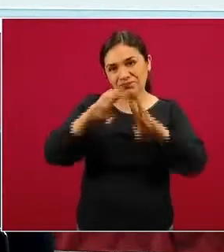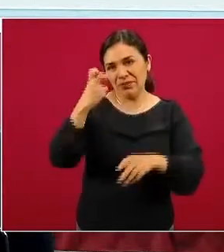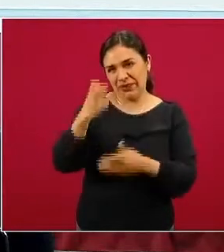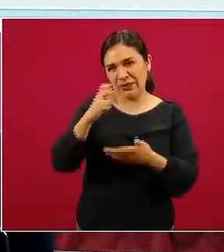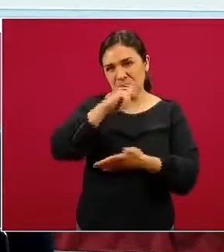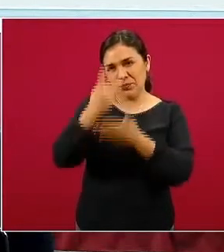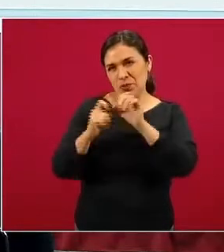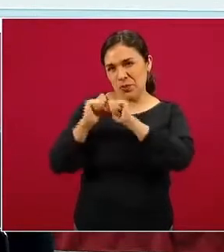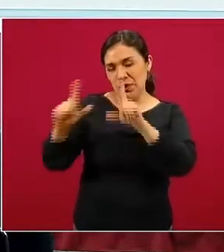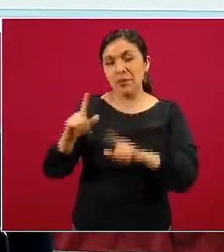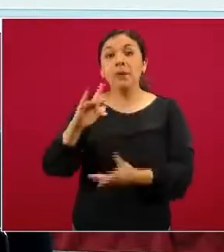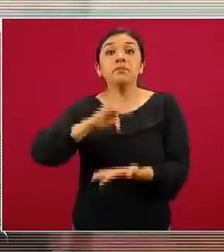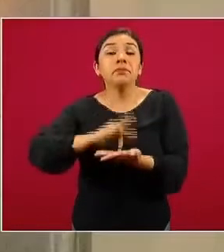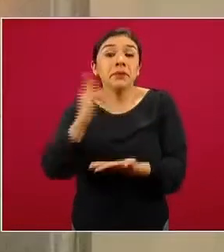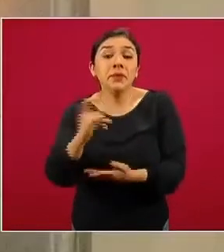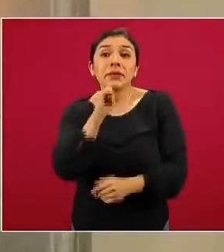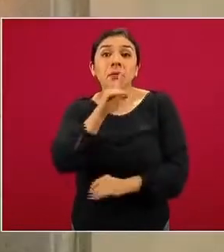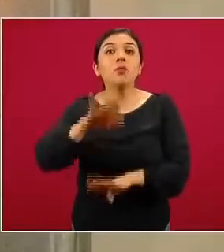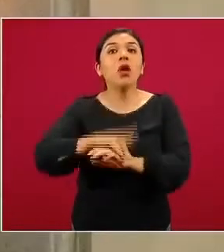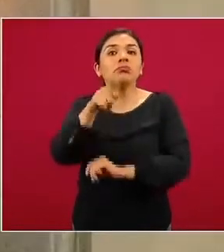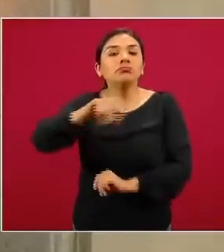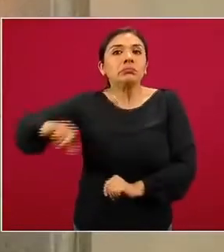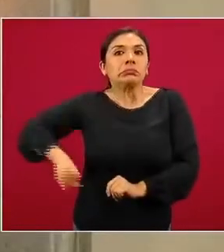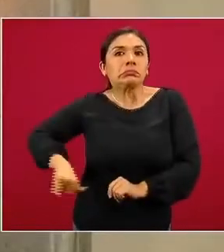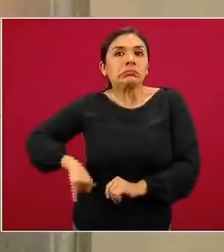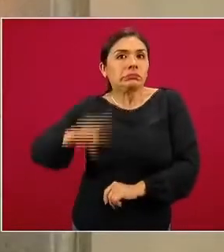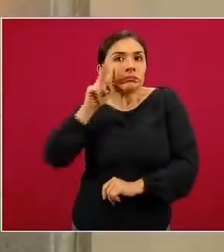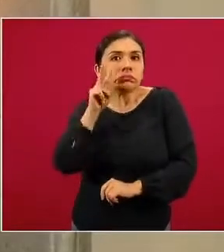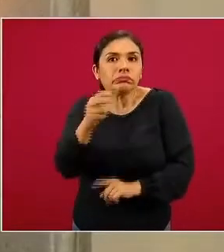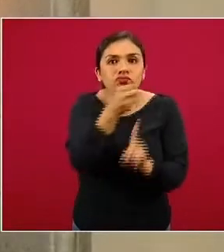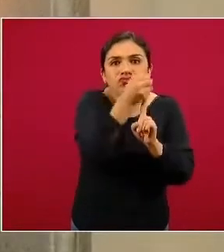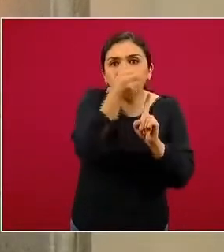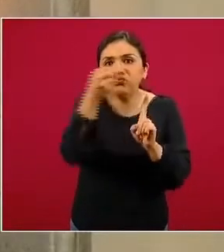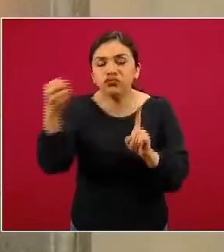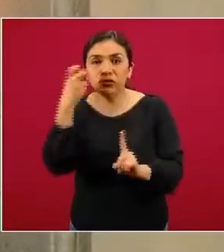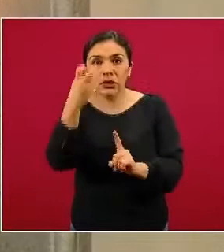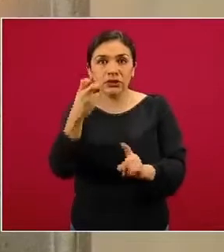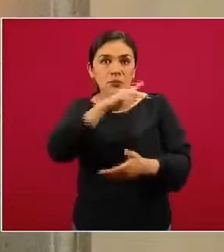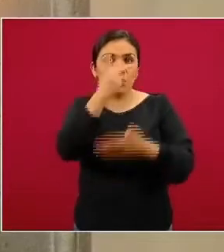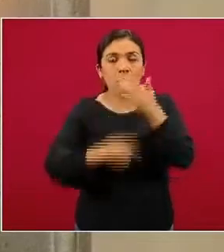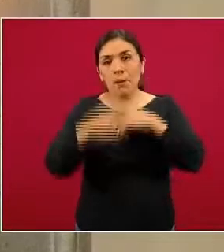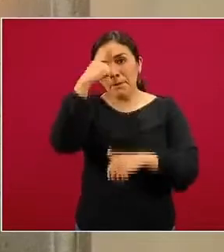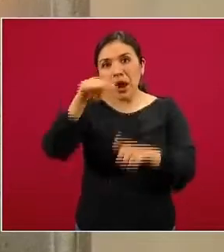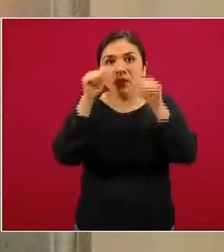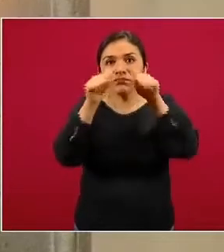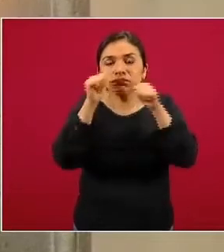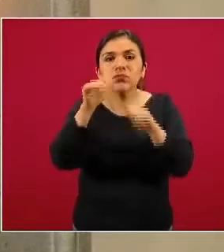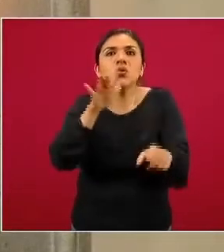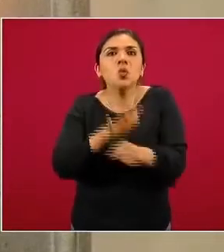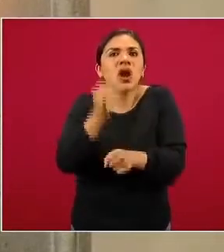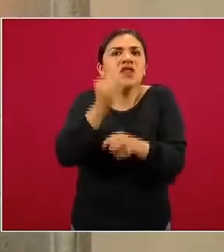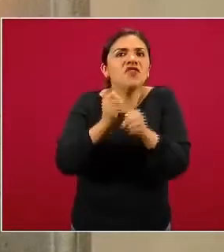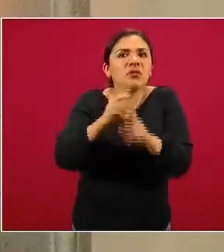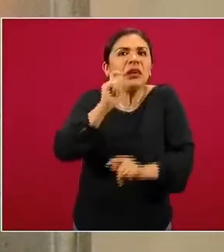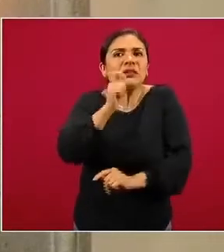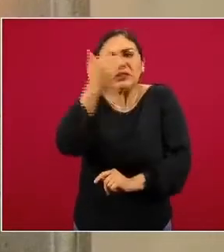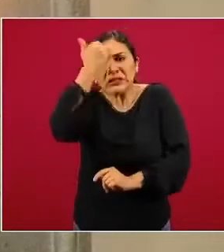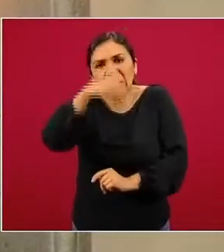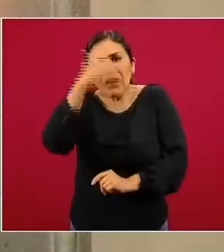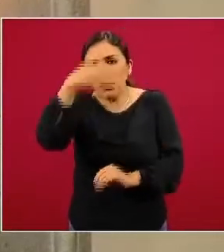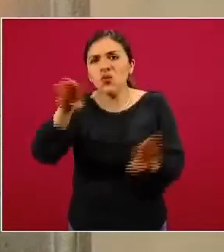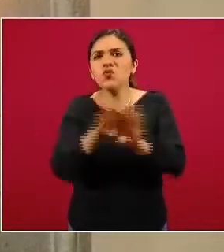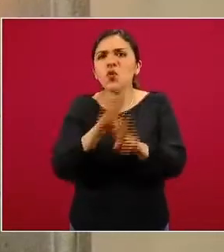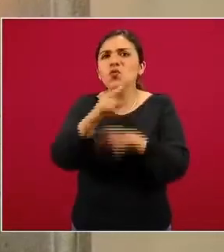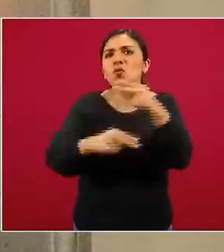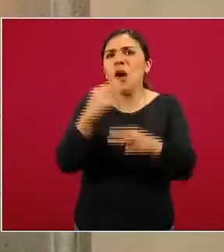programa. Les agradecemos sobre todo por el interés que tienen al sintonizarnos de actualizarse y enterarse de cómo